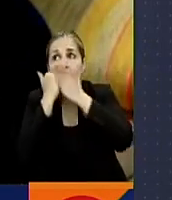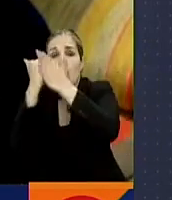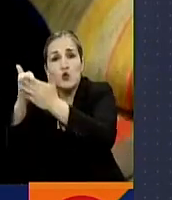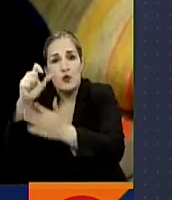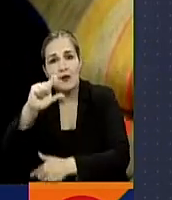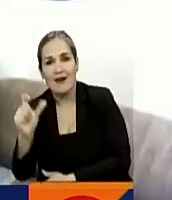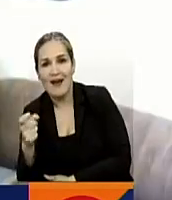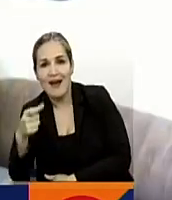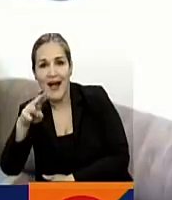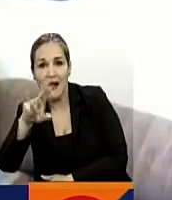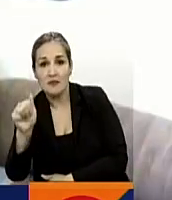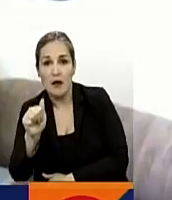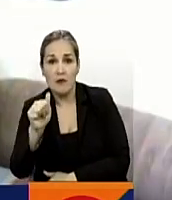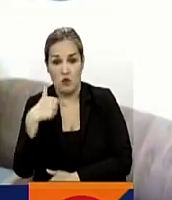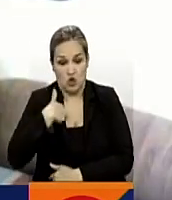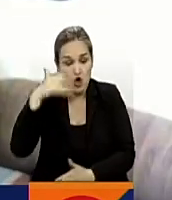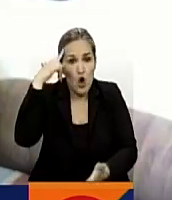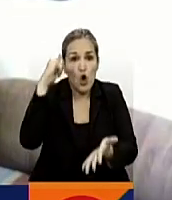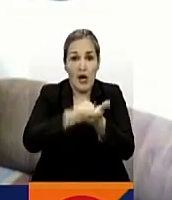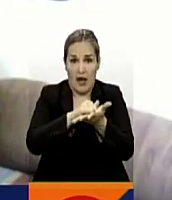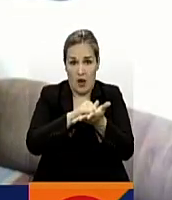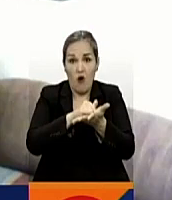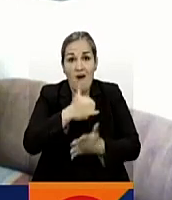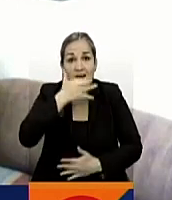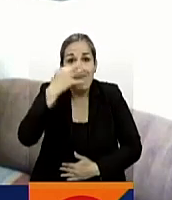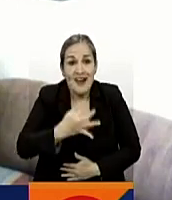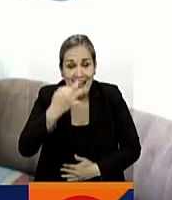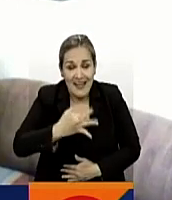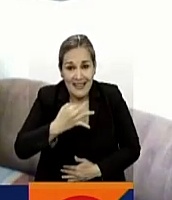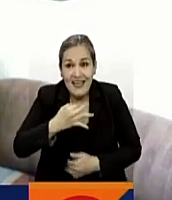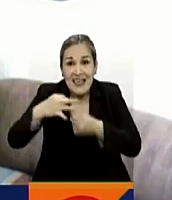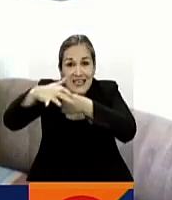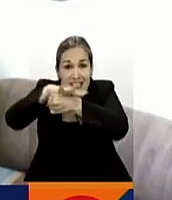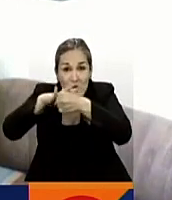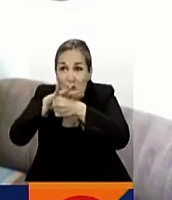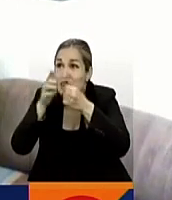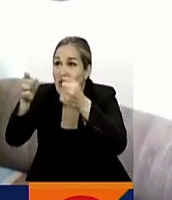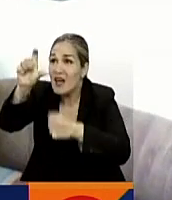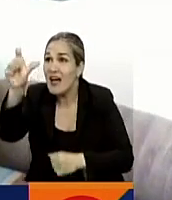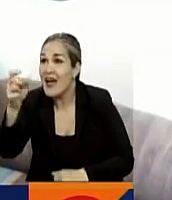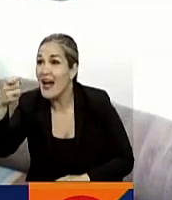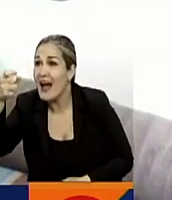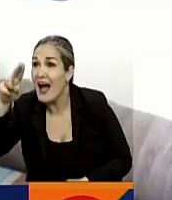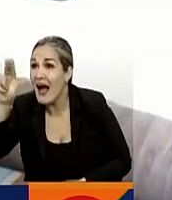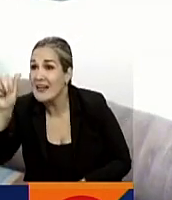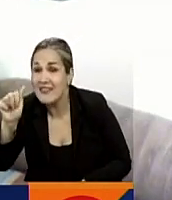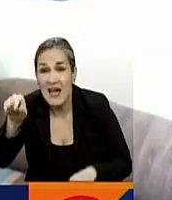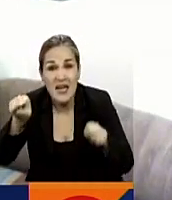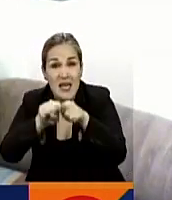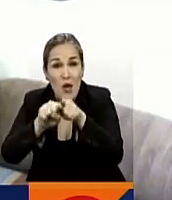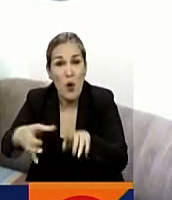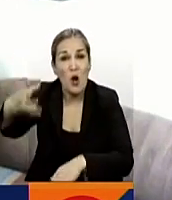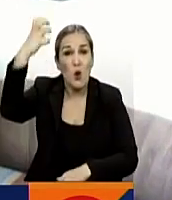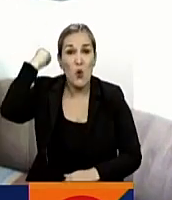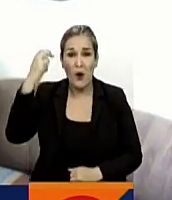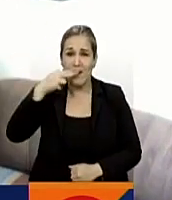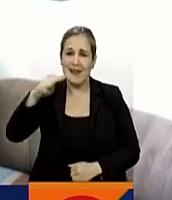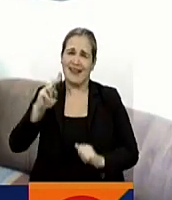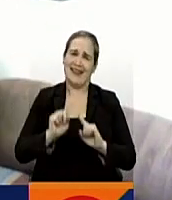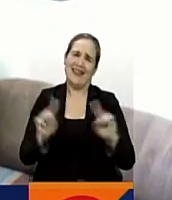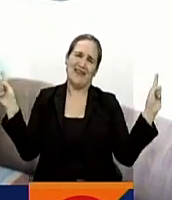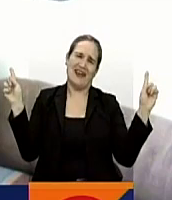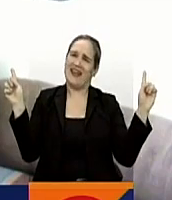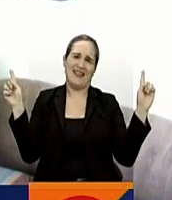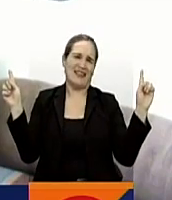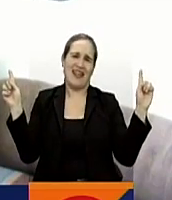gasa yo sí creo que la verdad es un error comparar la situación actualmente en gaza con la shoa o con el holocausto yo creo que ahí hay una